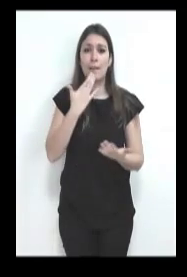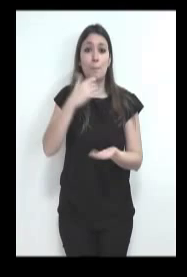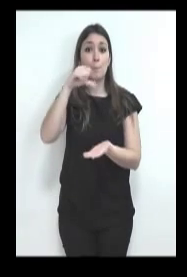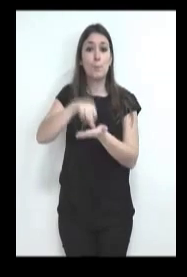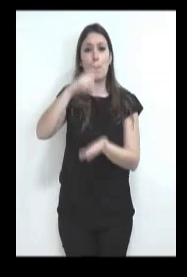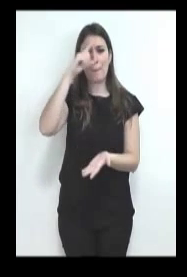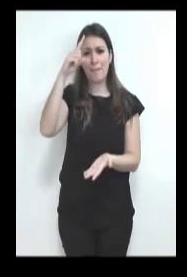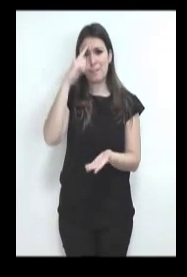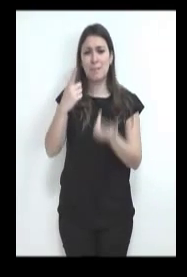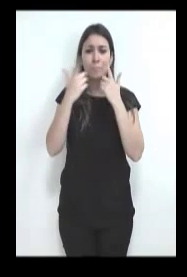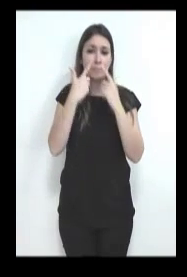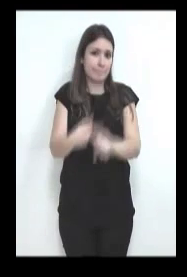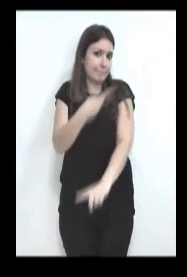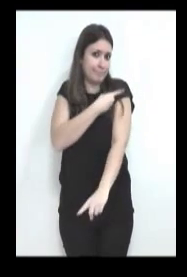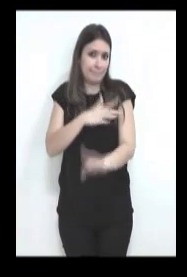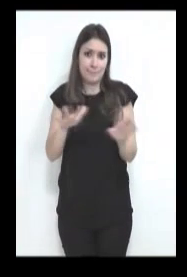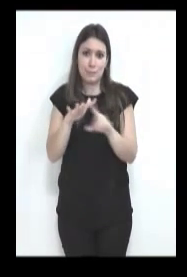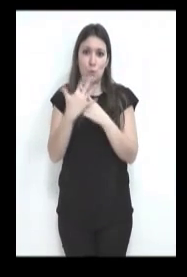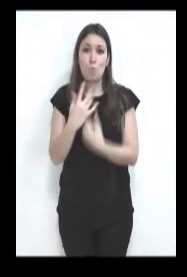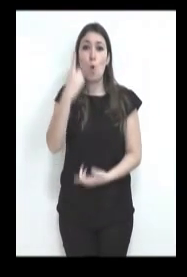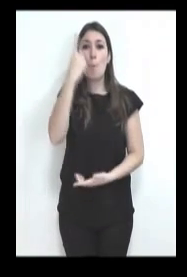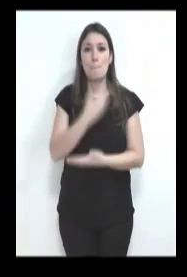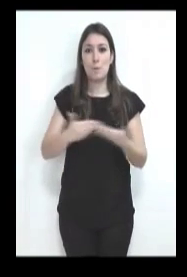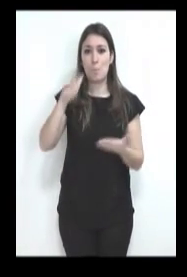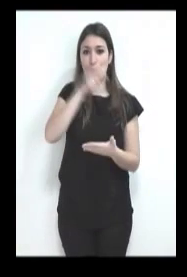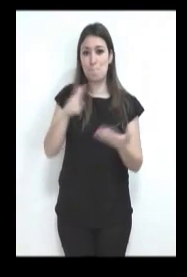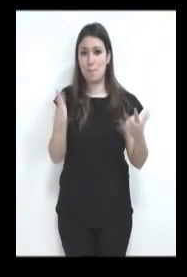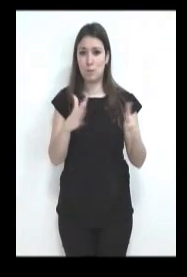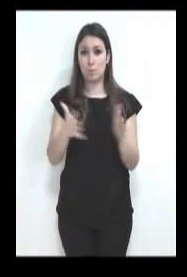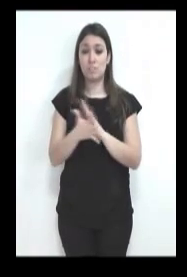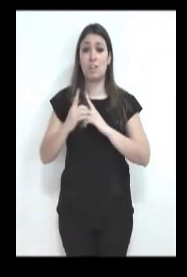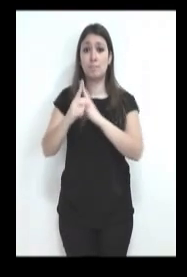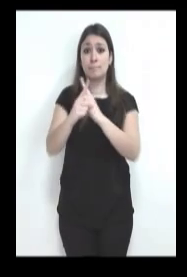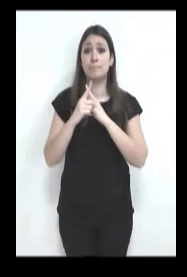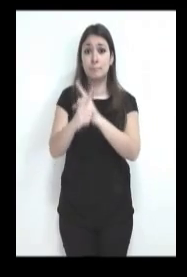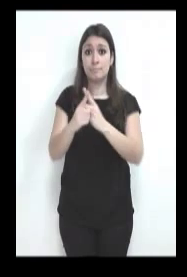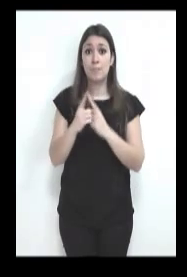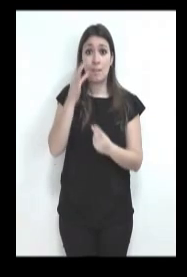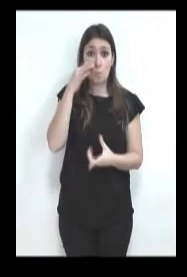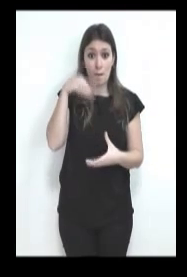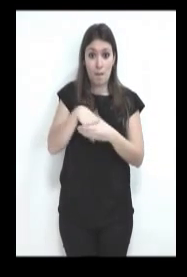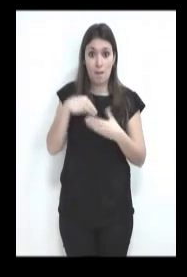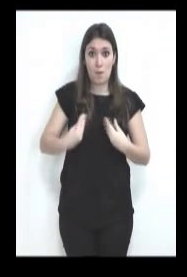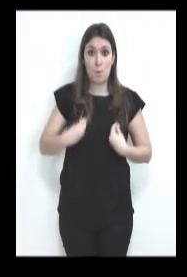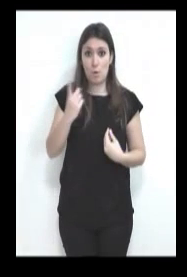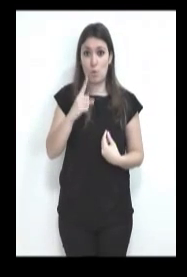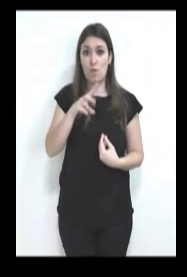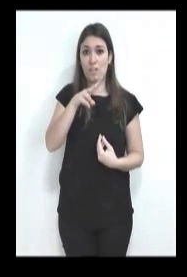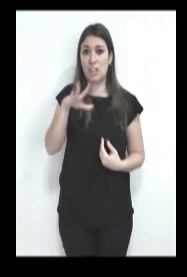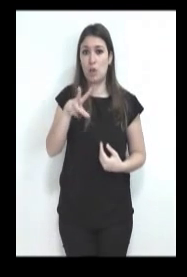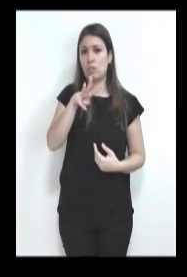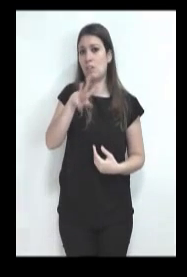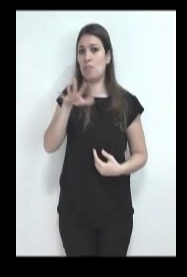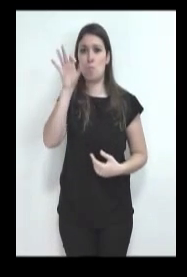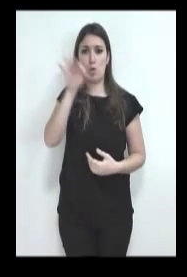como el paradigma extremo, quizá, ¿no? Creo que es 1 millón de personas más o menos de población flotante lo que tiene, lo que es un 20-25%